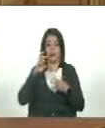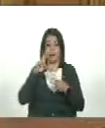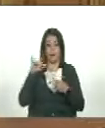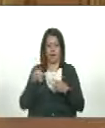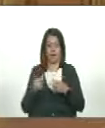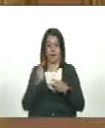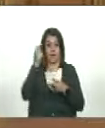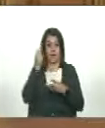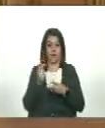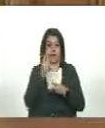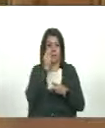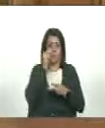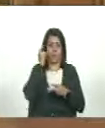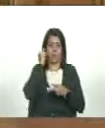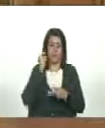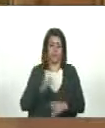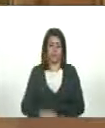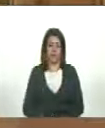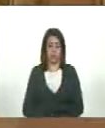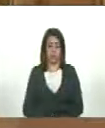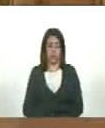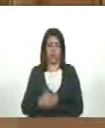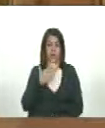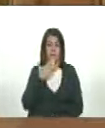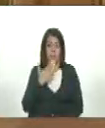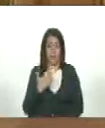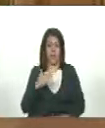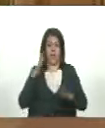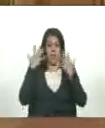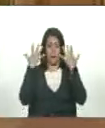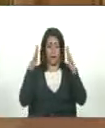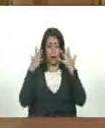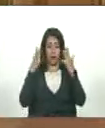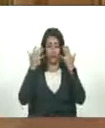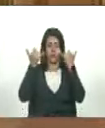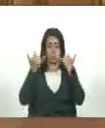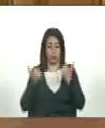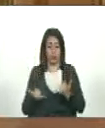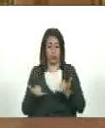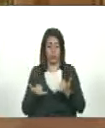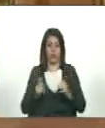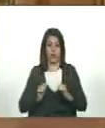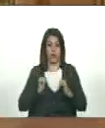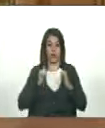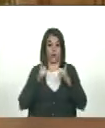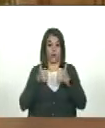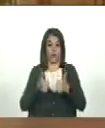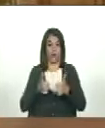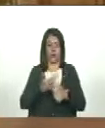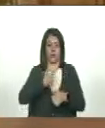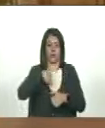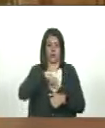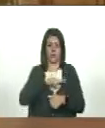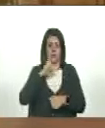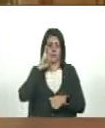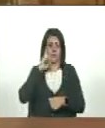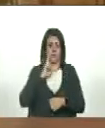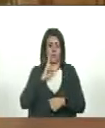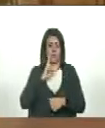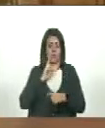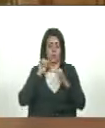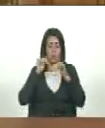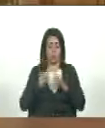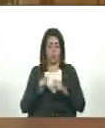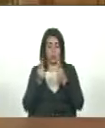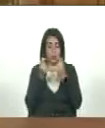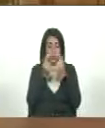abrazo, diputados y diputadas. Mira, voy a pedir un aplauso de una vez, arrancando, a nuestro Bolívar, que hoy